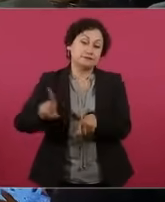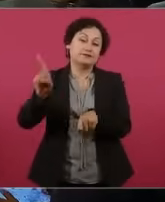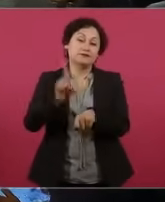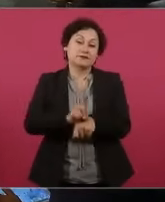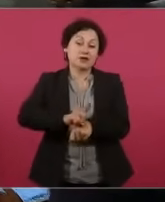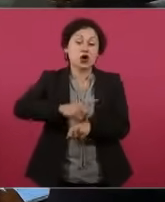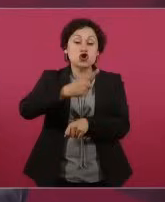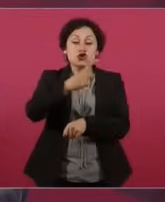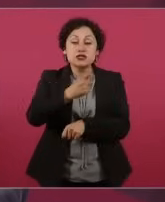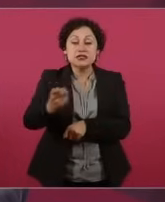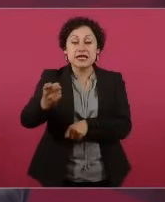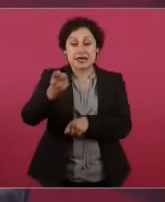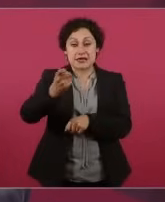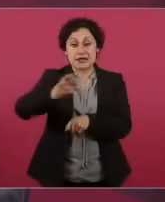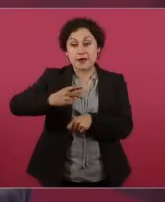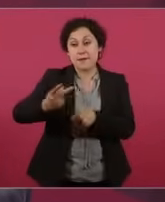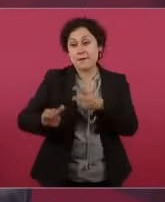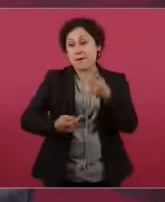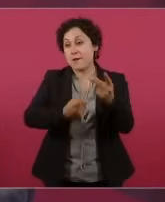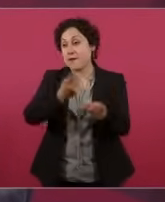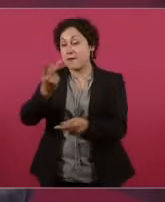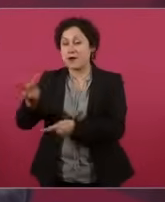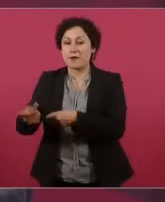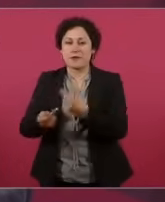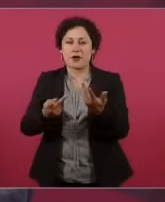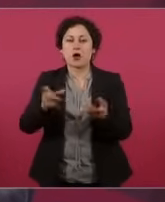en la época de la candidatura